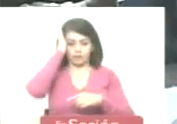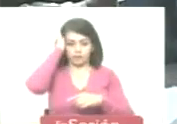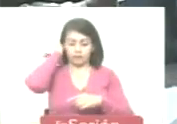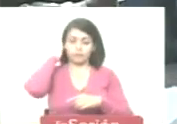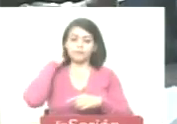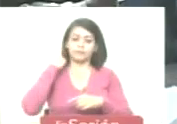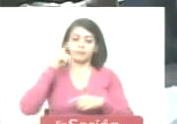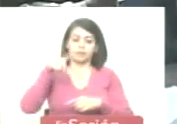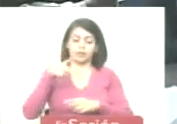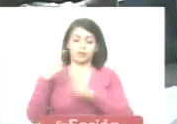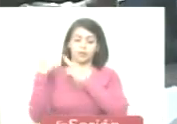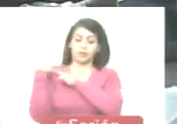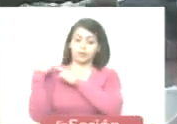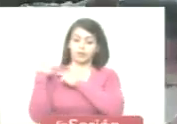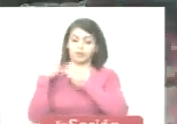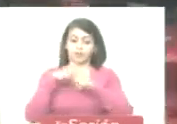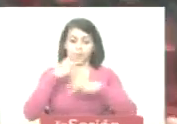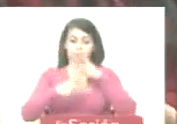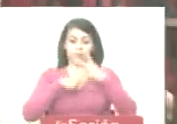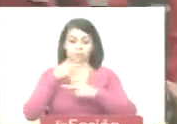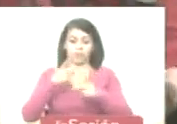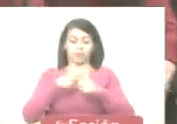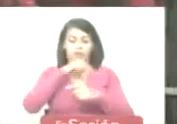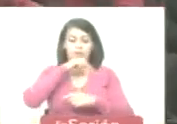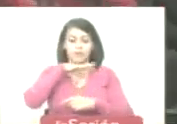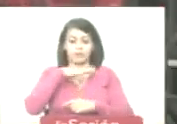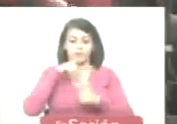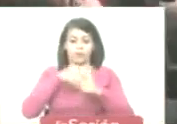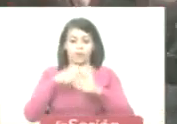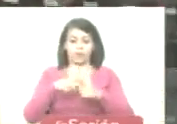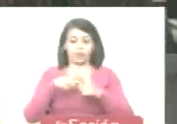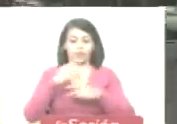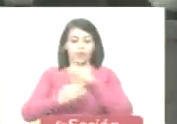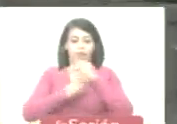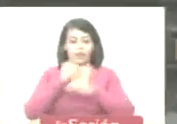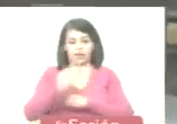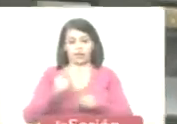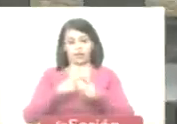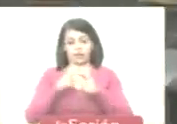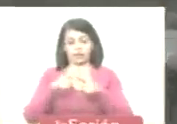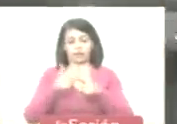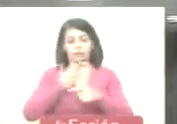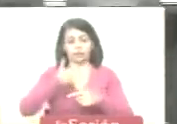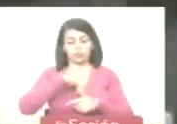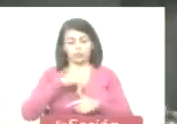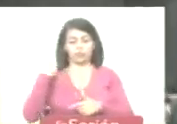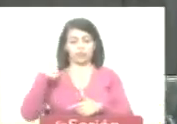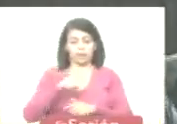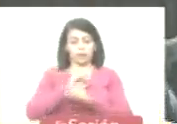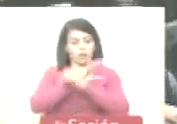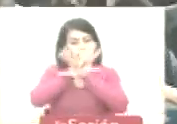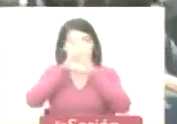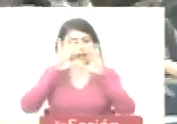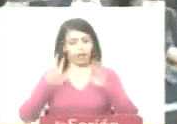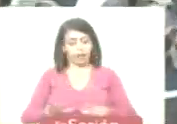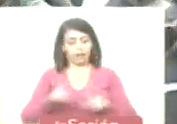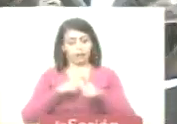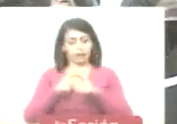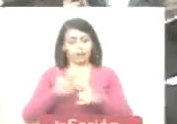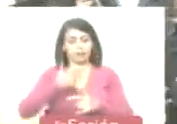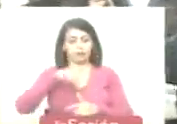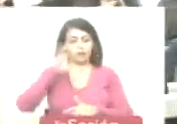también una responsabilidad política histórica ante esos hechos que nosotros tenemos que esclarecer ante